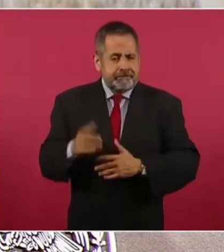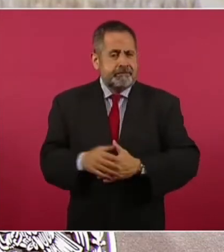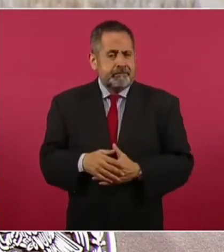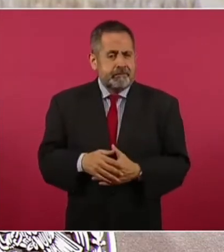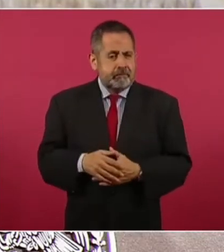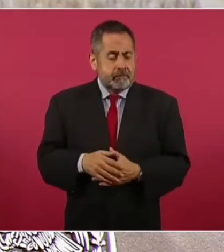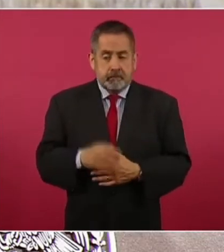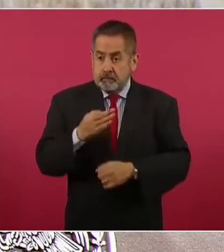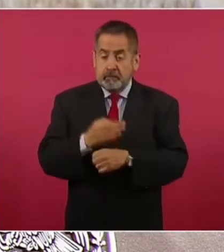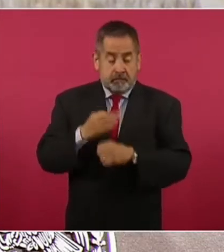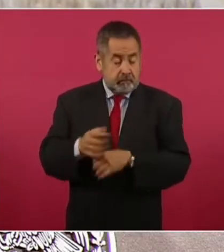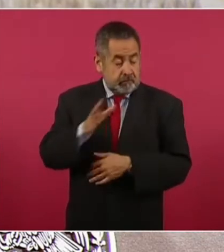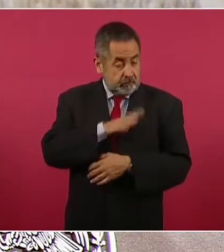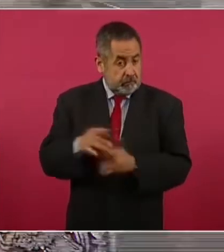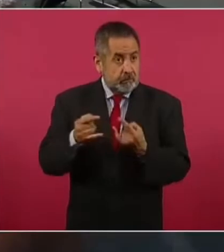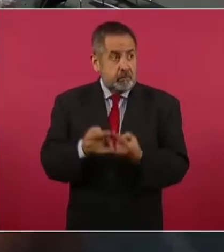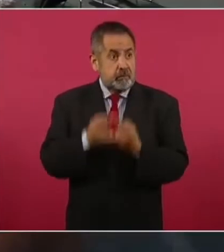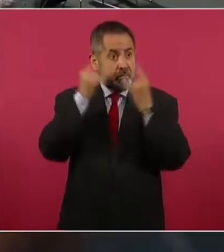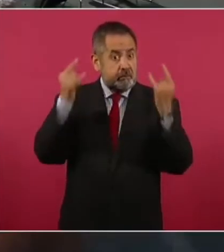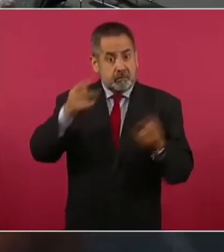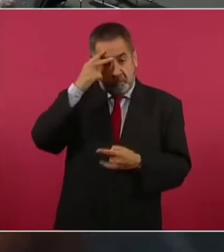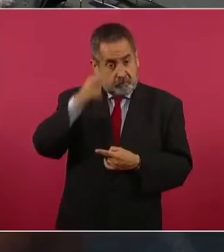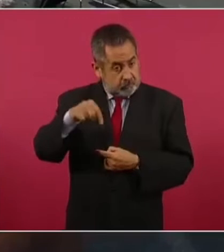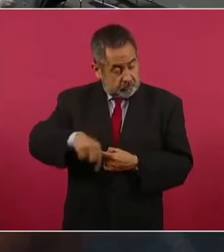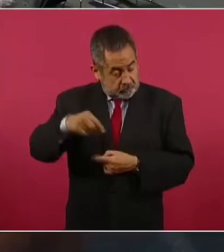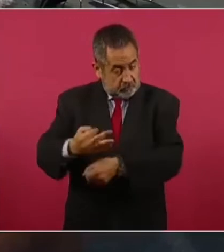Estamos viviendo un momento estelar en la historia de México.